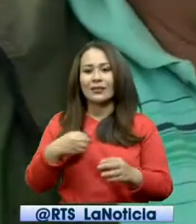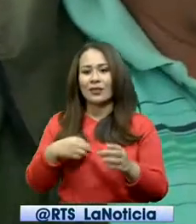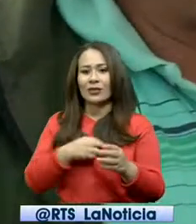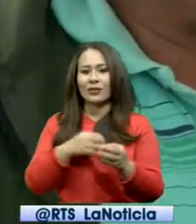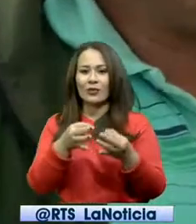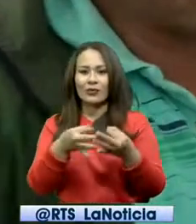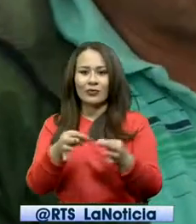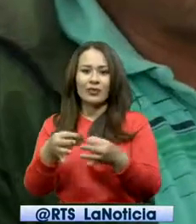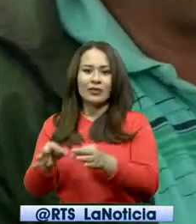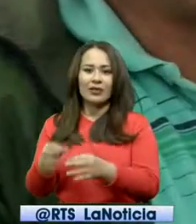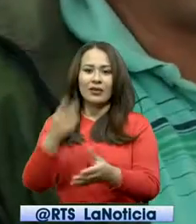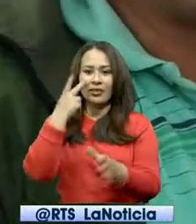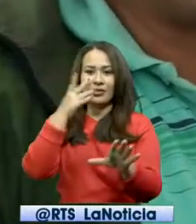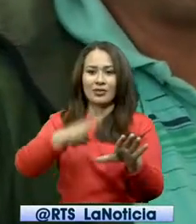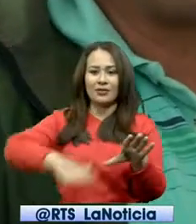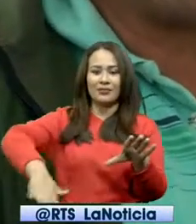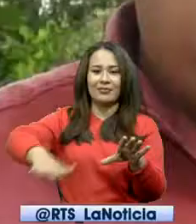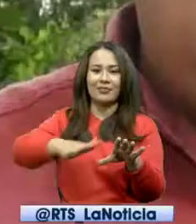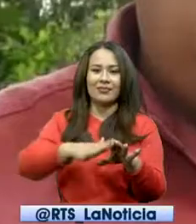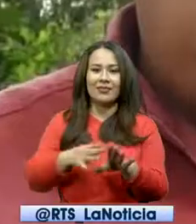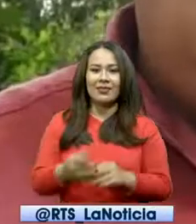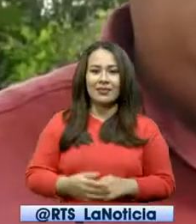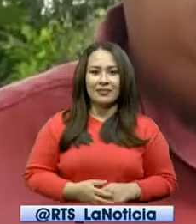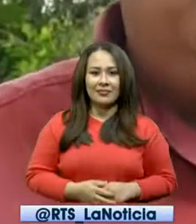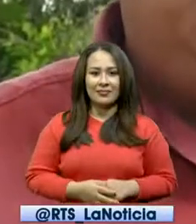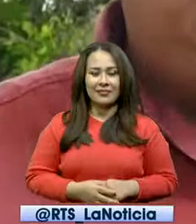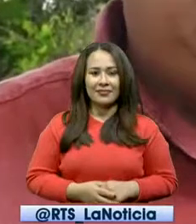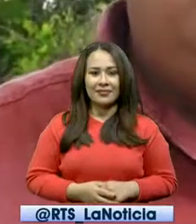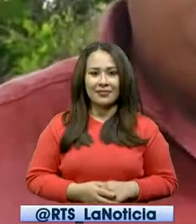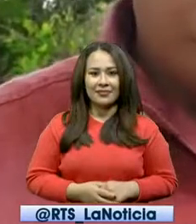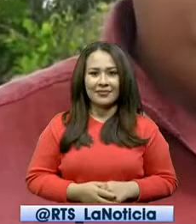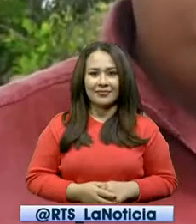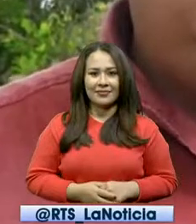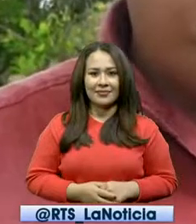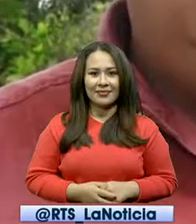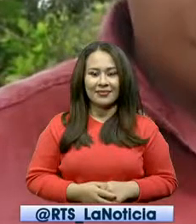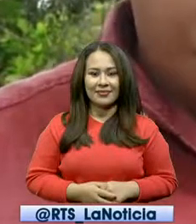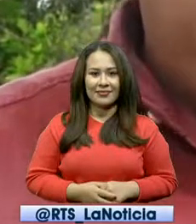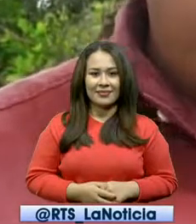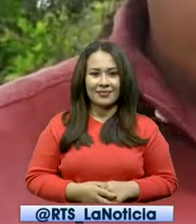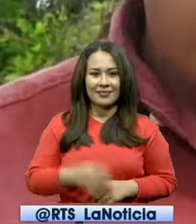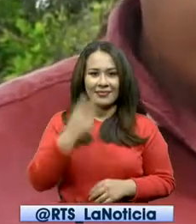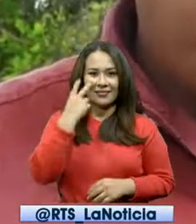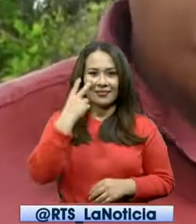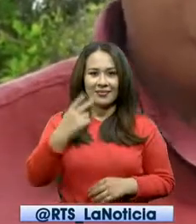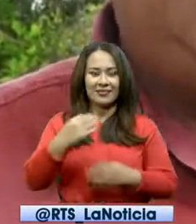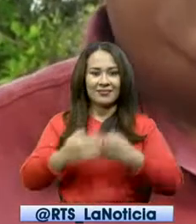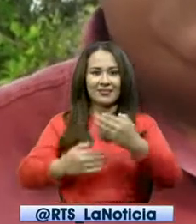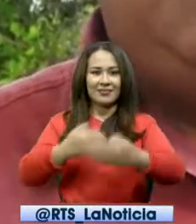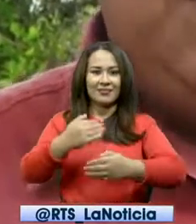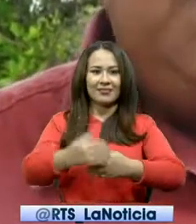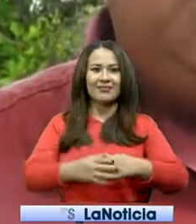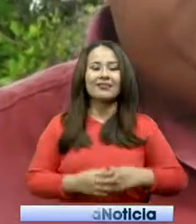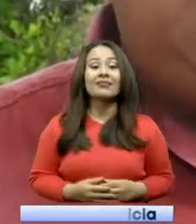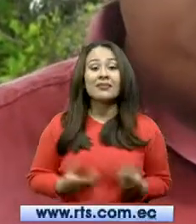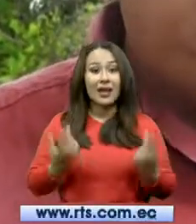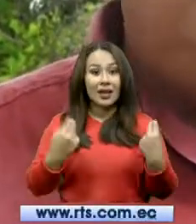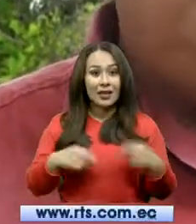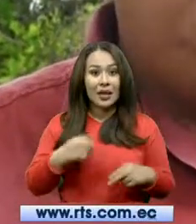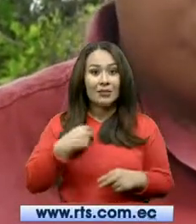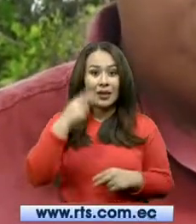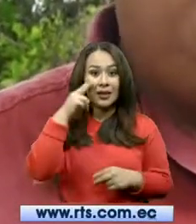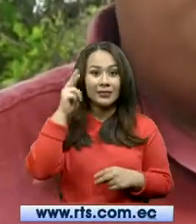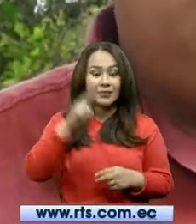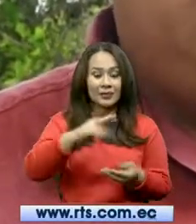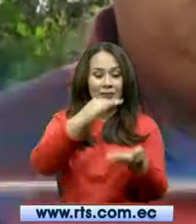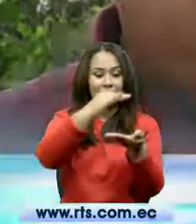hacen las abejitas, estas abejitas se las manda a procesar. Estas áreas, pues, además de eso, tienen las materias primas que ayudan,